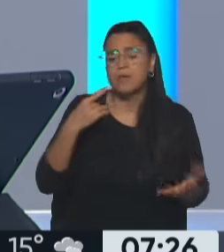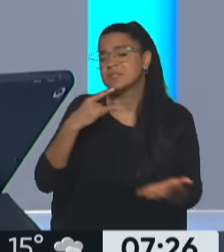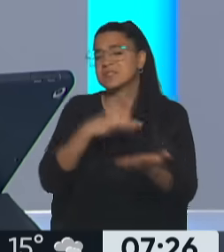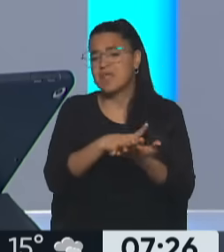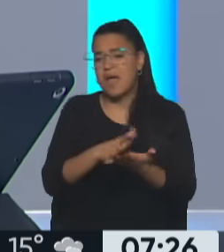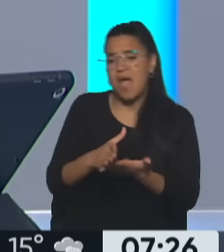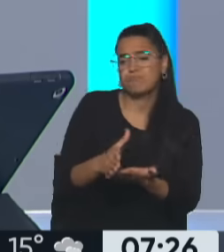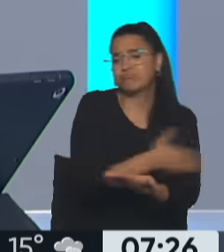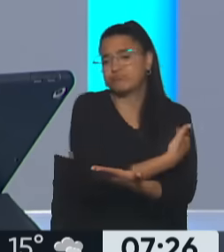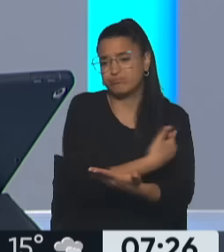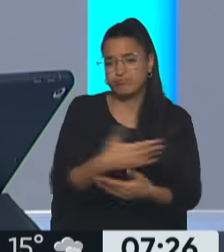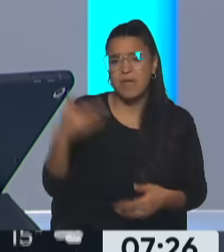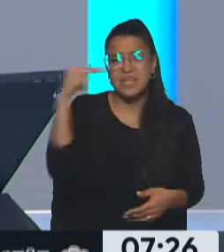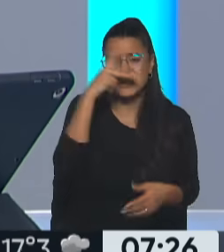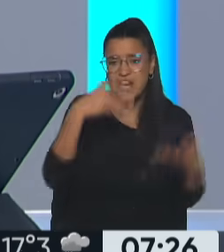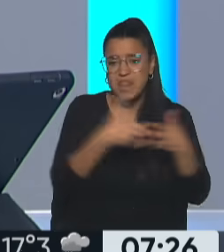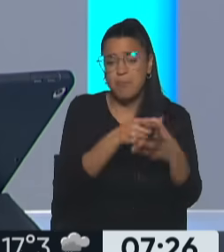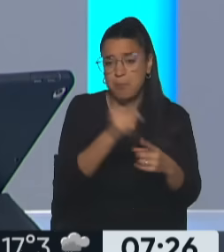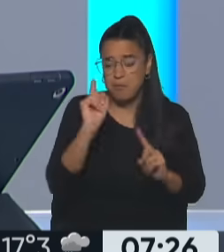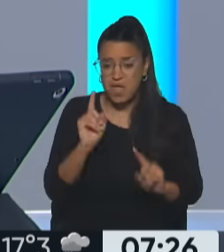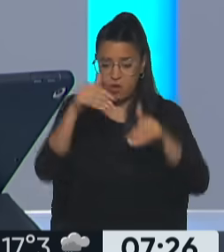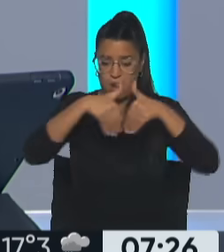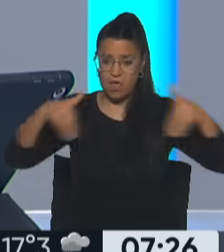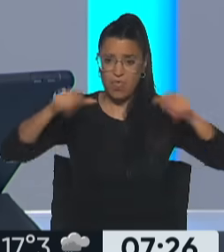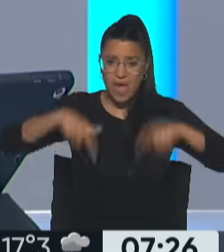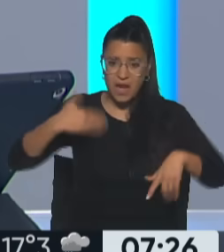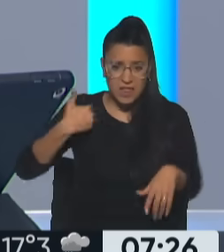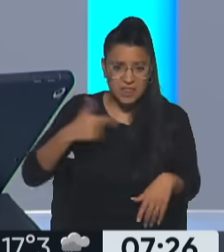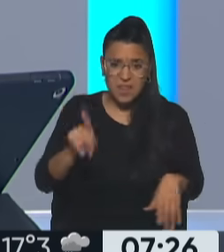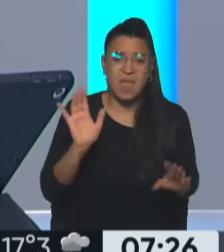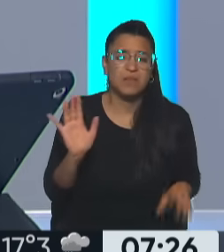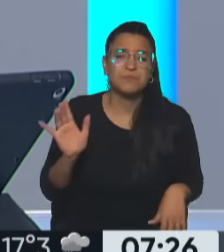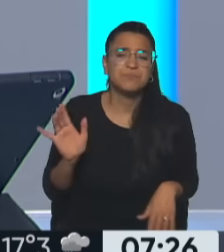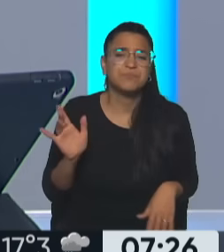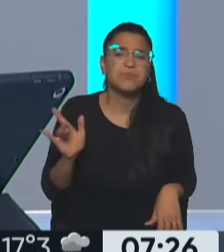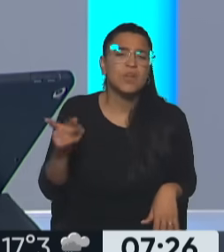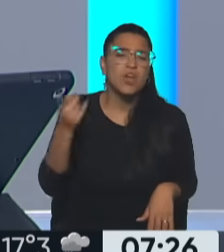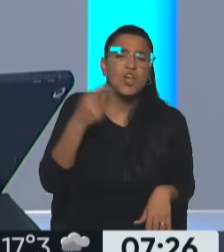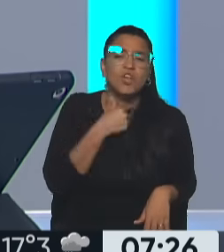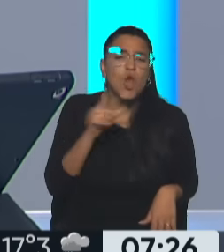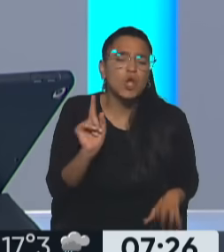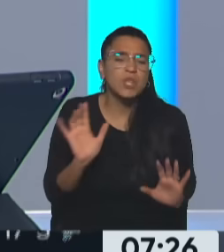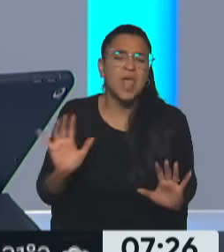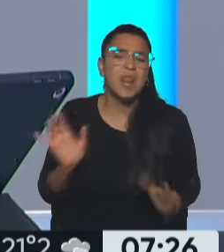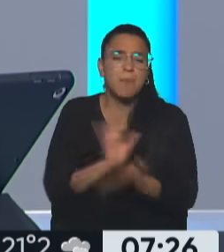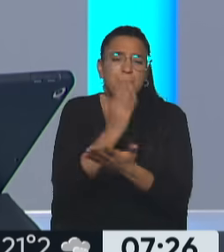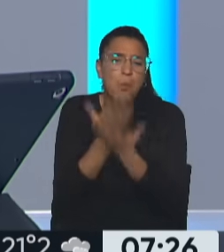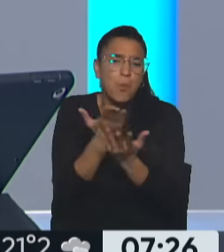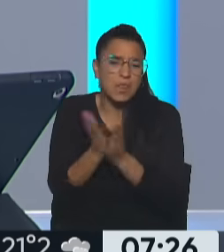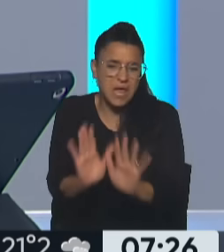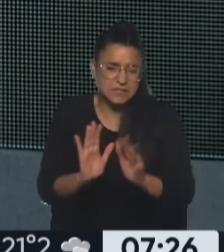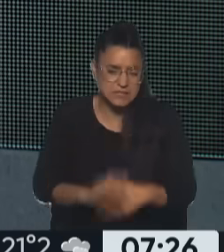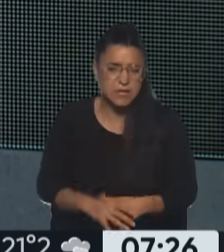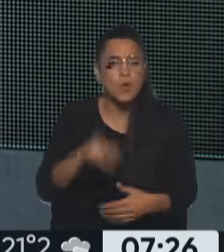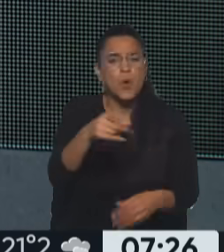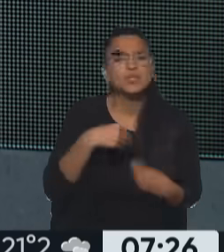al kirchnerismo, y es claro que el electorado en la Argentina no está dispuesto a digerir una propuesta de este tipo. Pero,